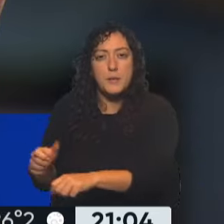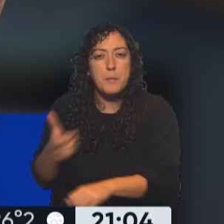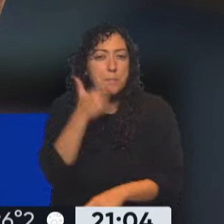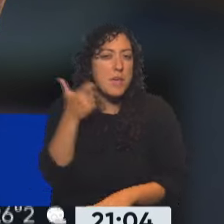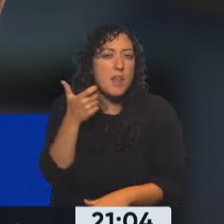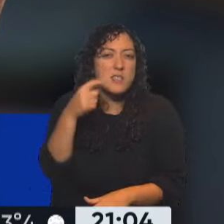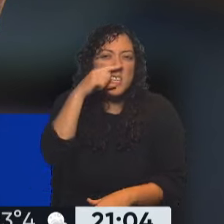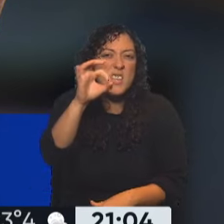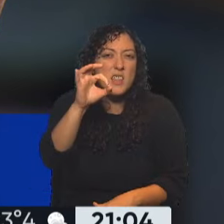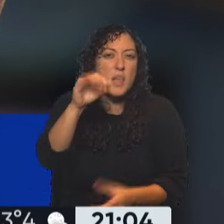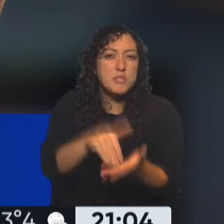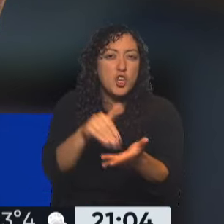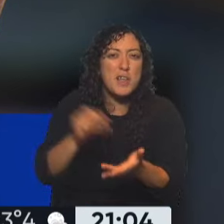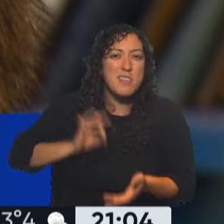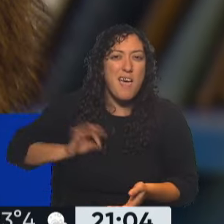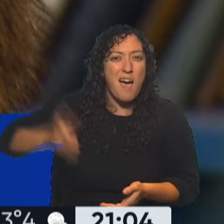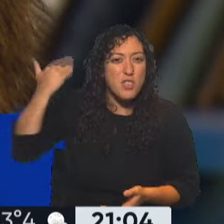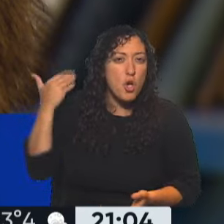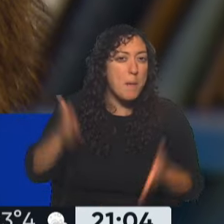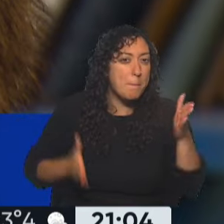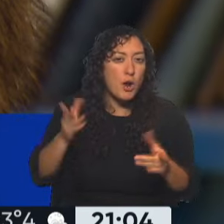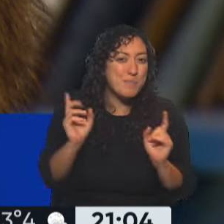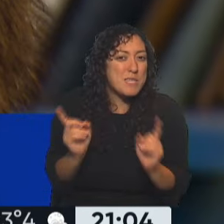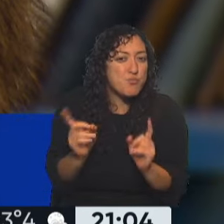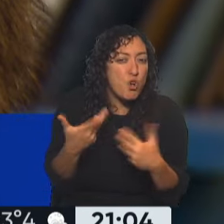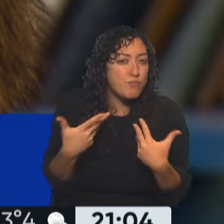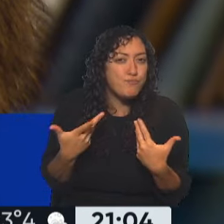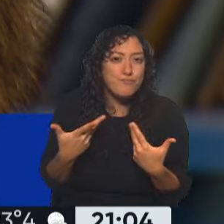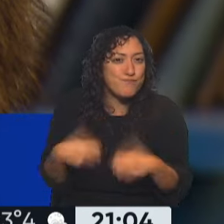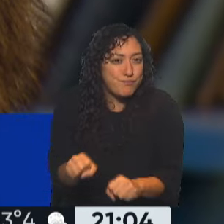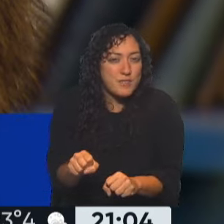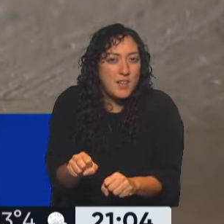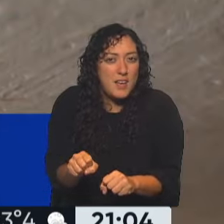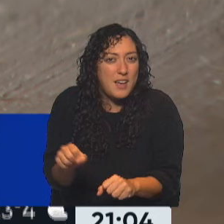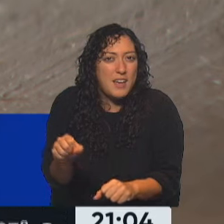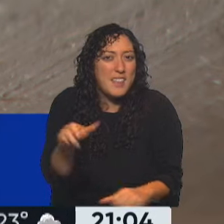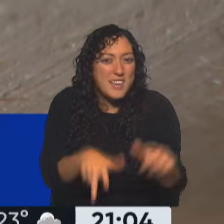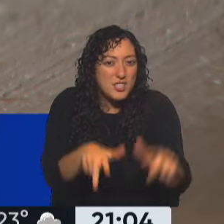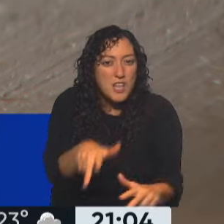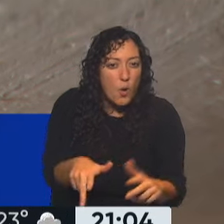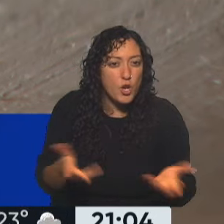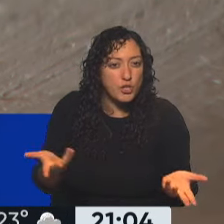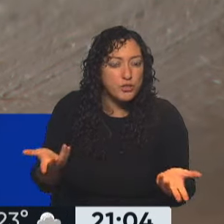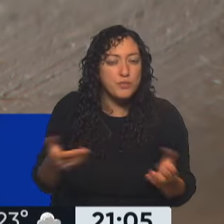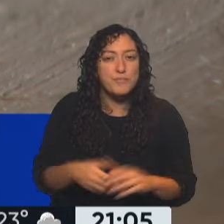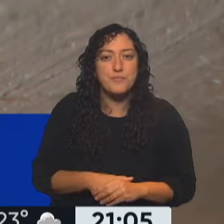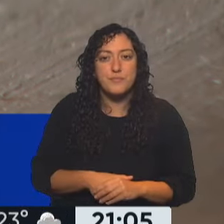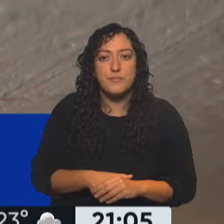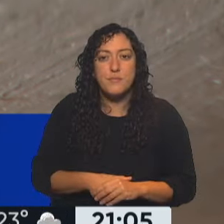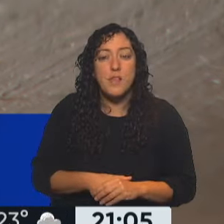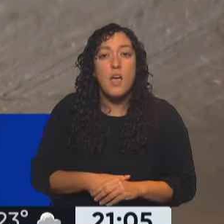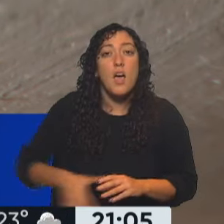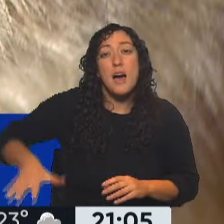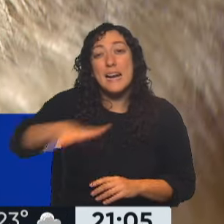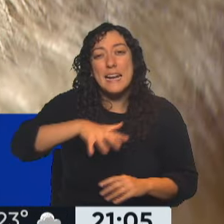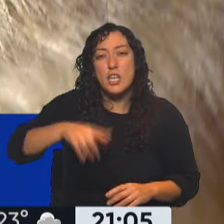70 millones de años, o sea, en la era de los dinosaurios. Para los investigadores, el descubrimiento del Patagomaya chainco, que habitó en la región hace